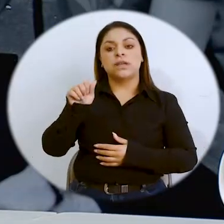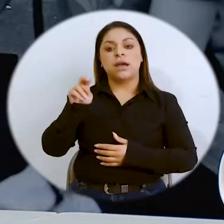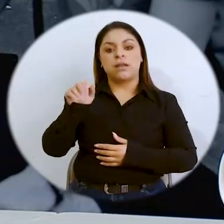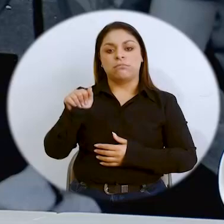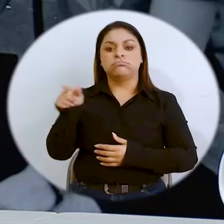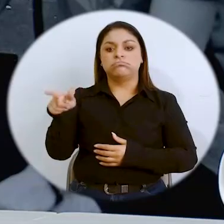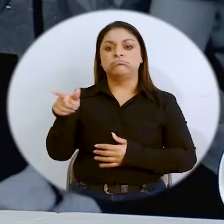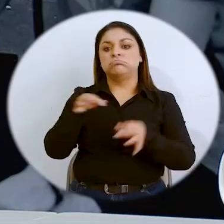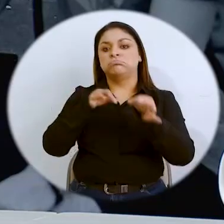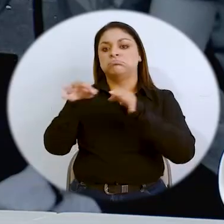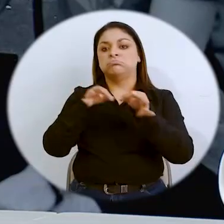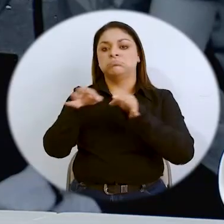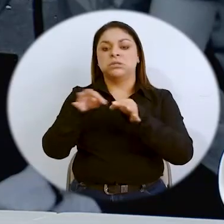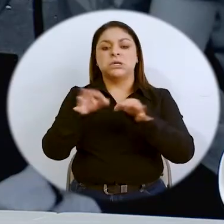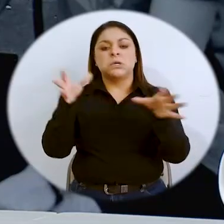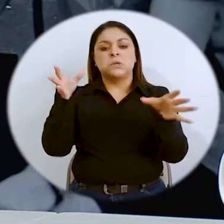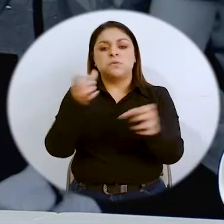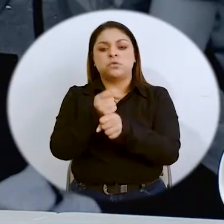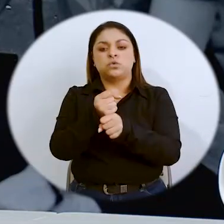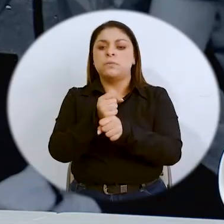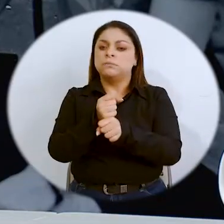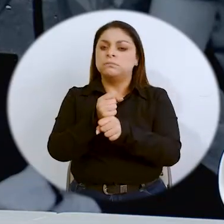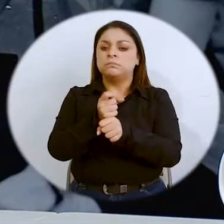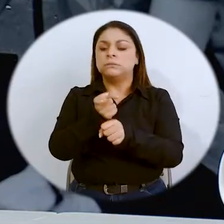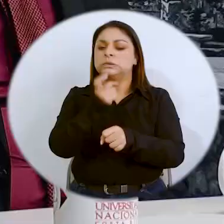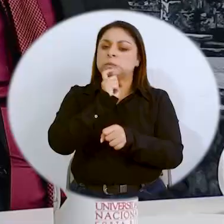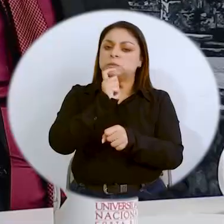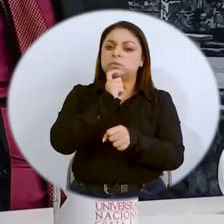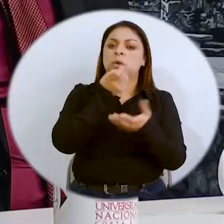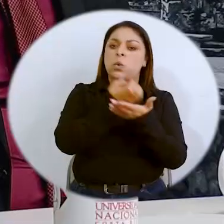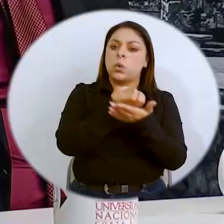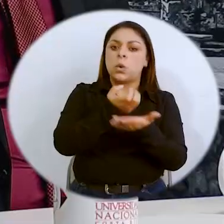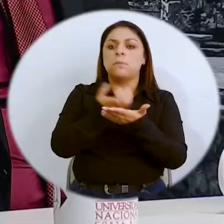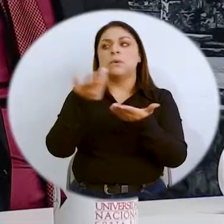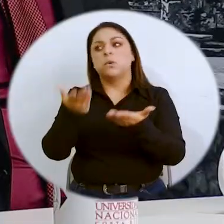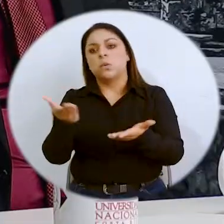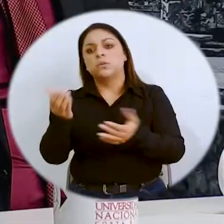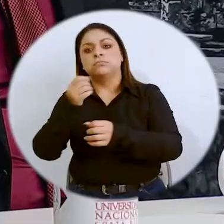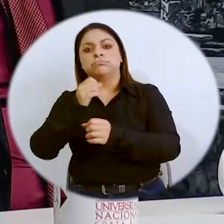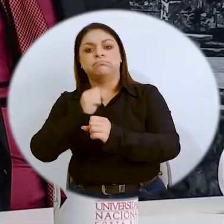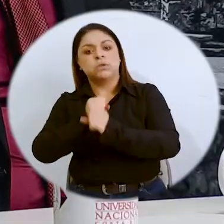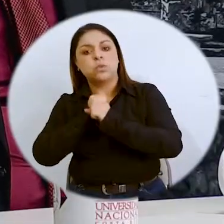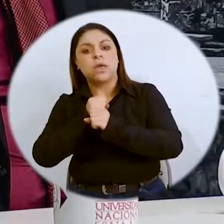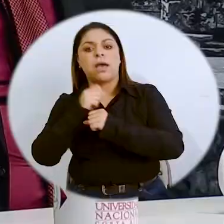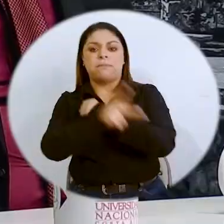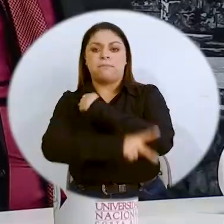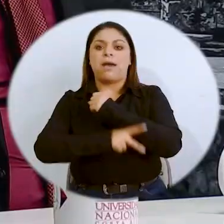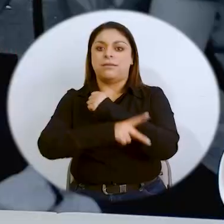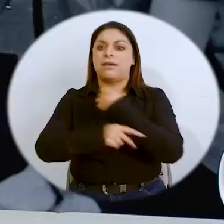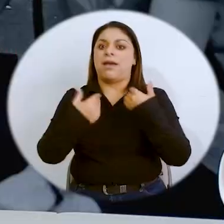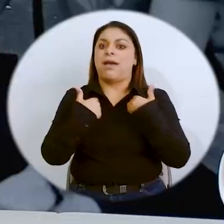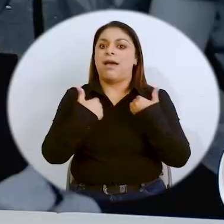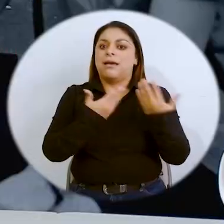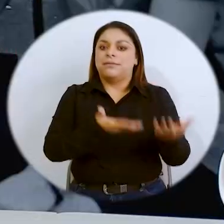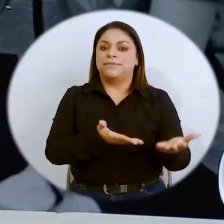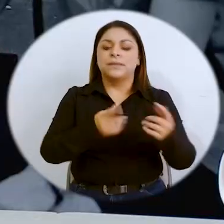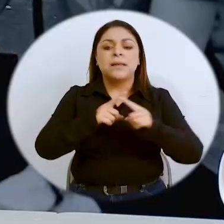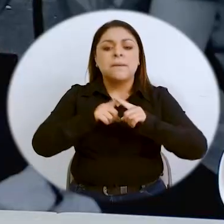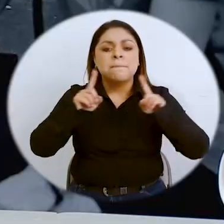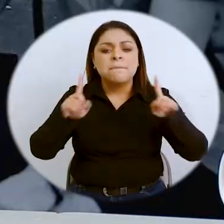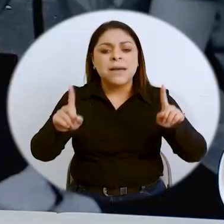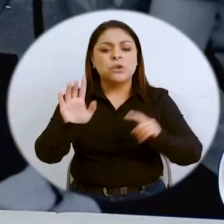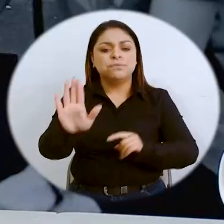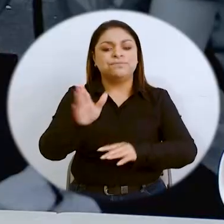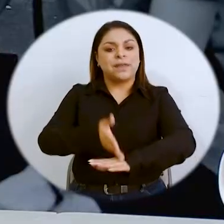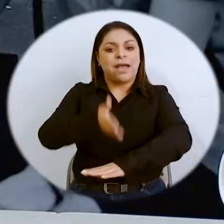pues un resumen muy general de la situación un poco económica y social que enfrenta el país. Pero antes de entrar en el detalle de este